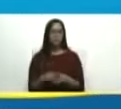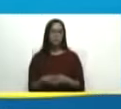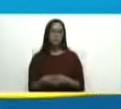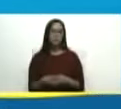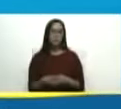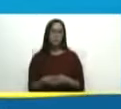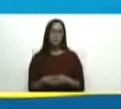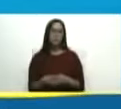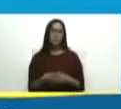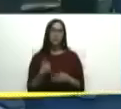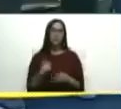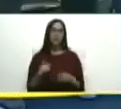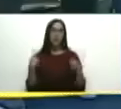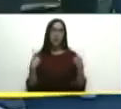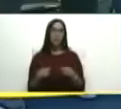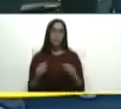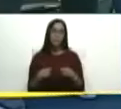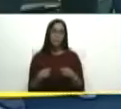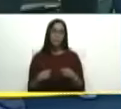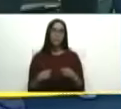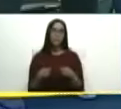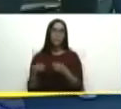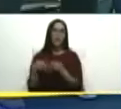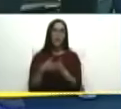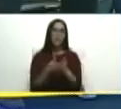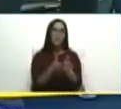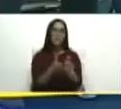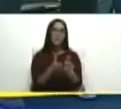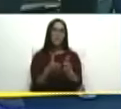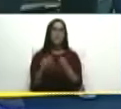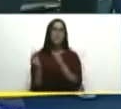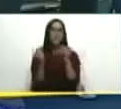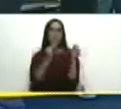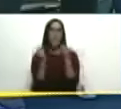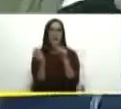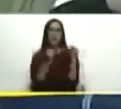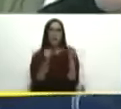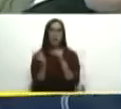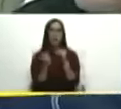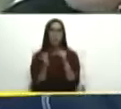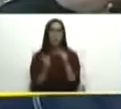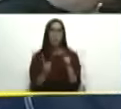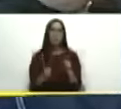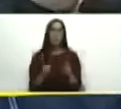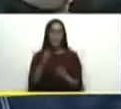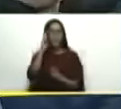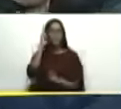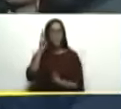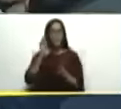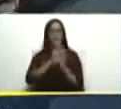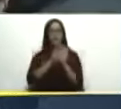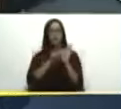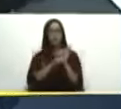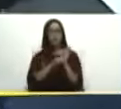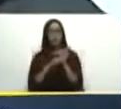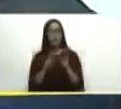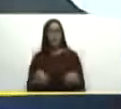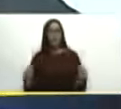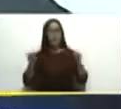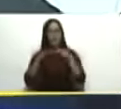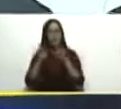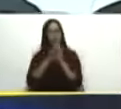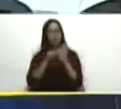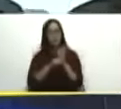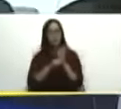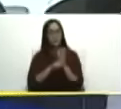Y yo aposté por la vía del diálogo de manera firme. Diálogo para hacer valer y respetar la Constitución. Diálogo para construir